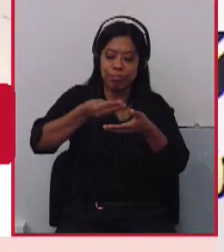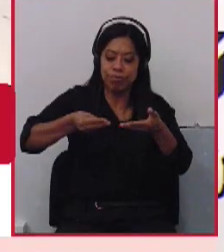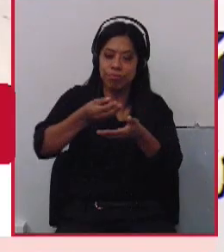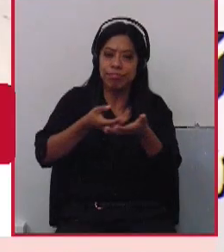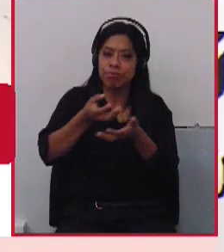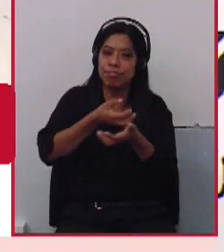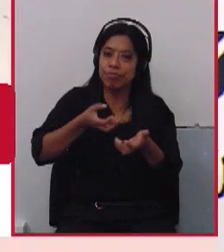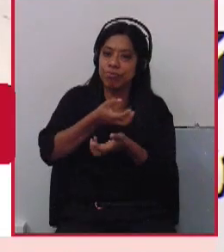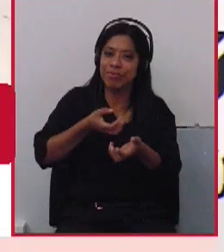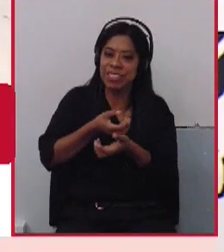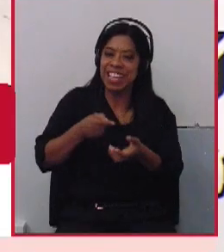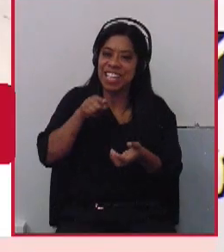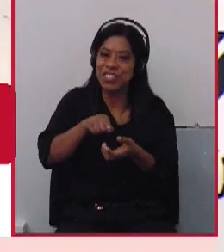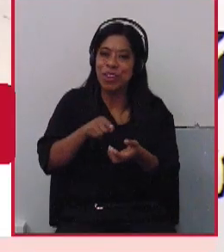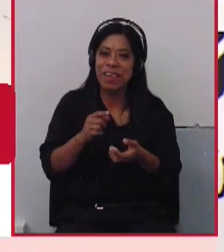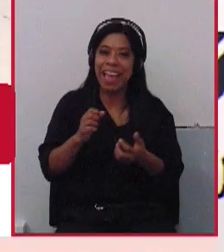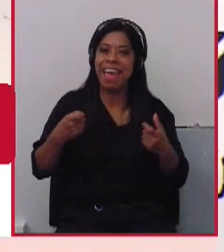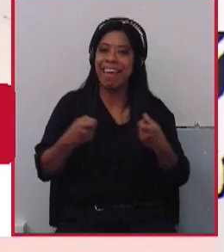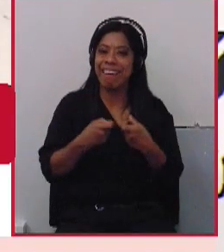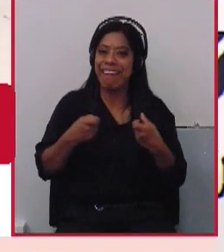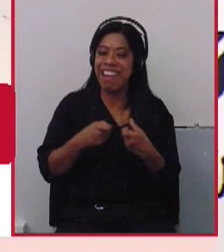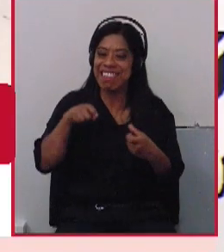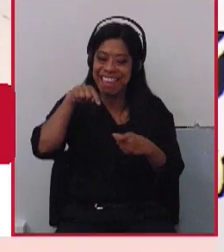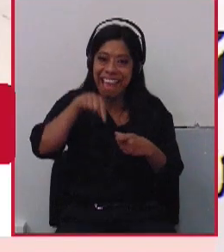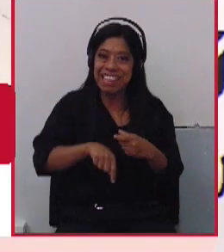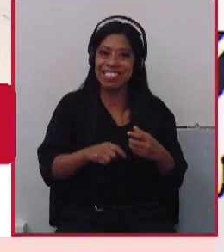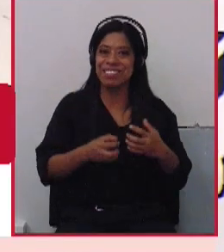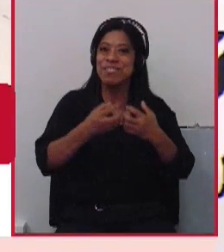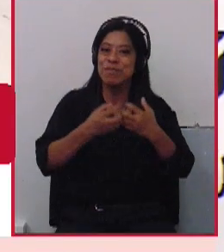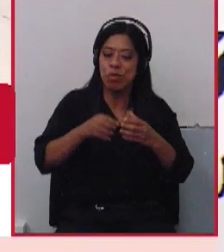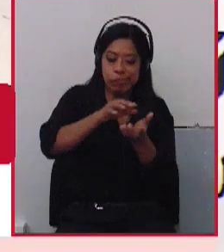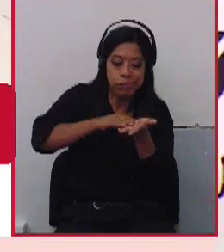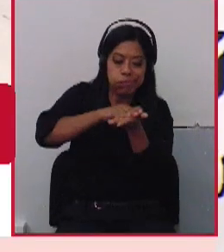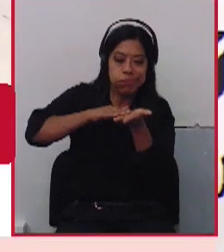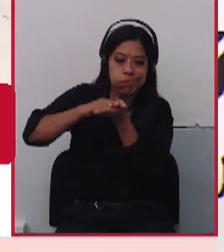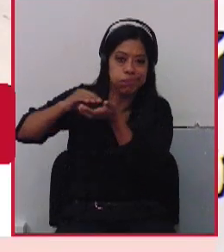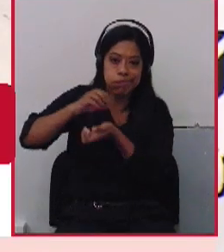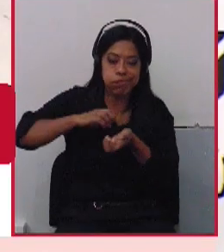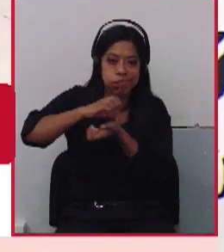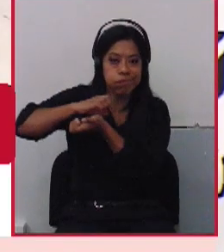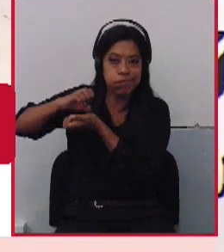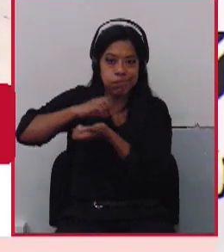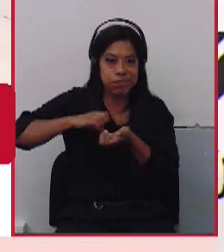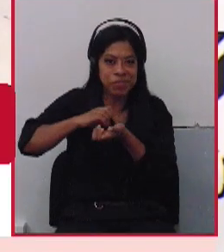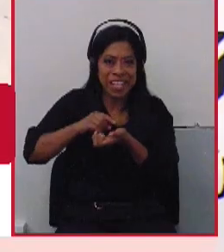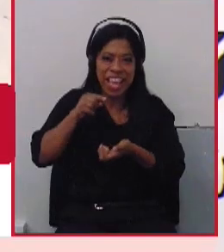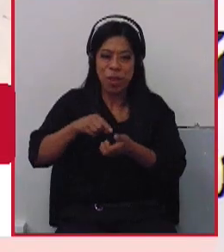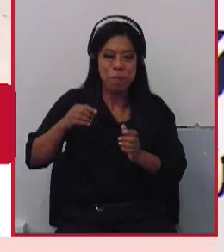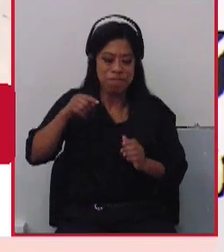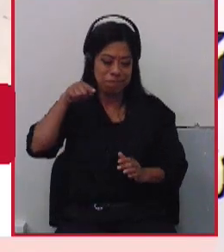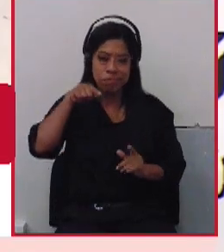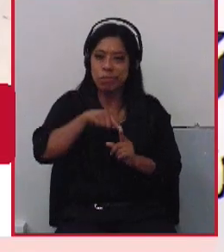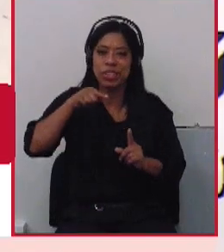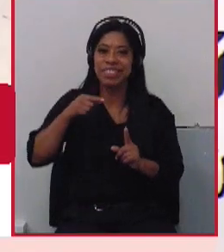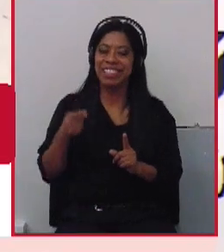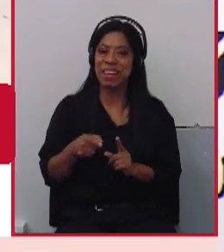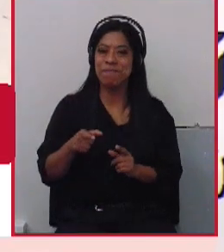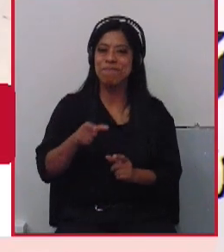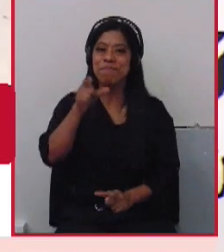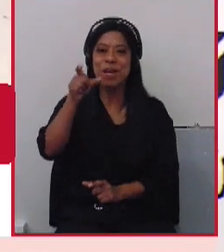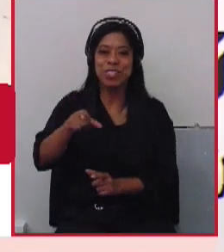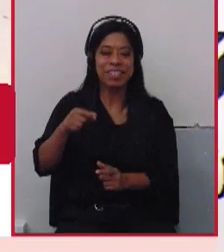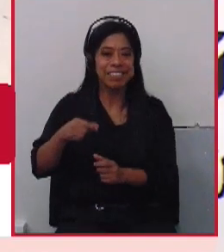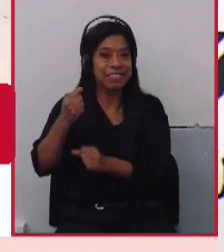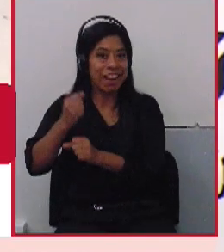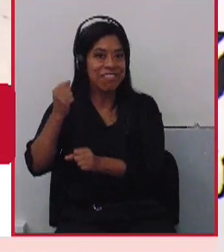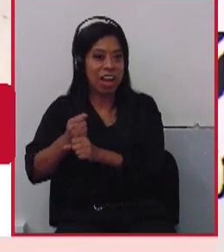que controlar o gobernar la energía que tienes en el molino. Entonces, a lo que busca un operativo, un